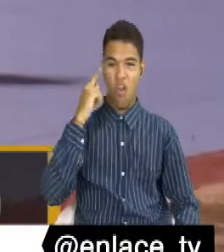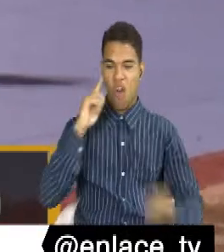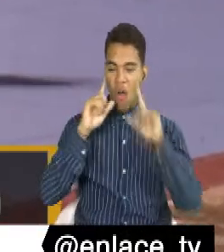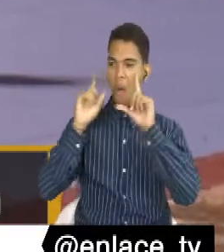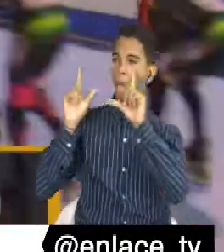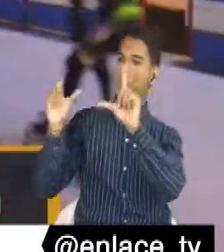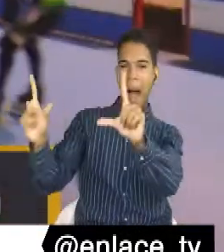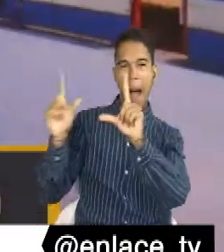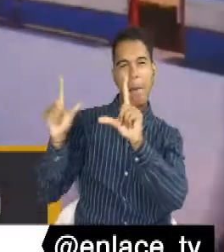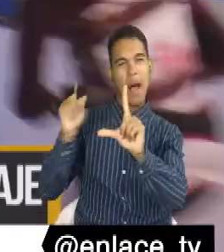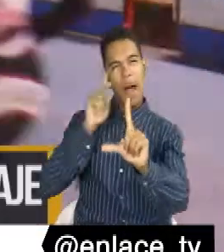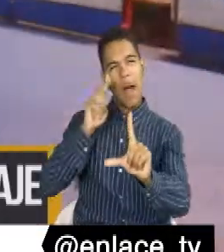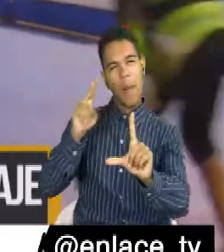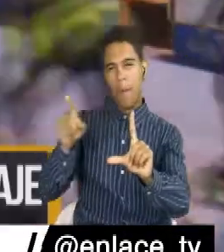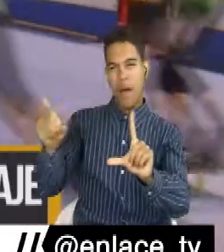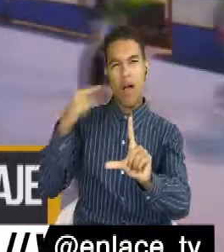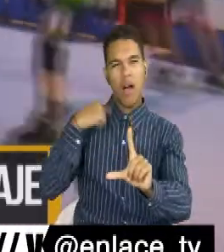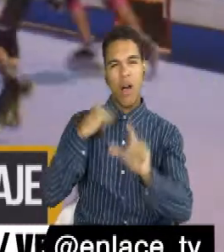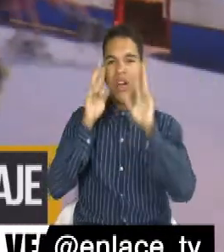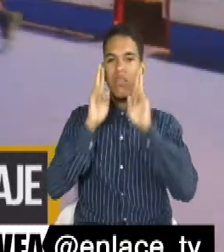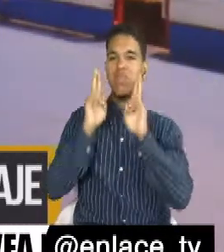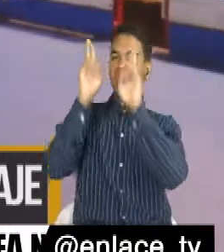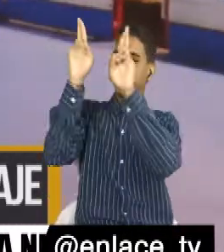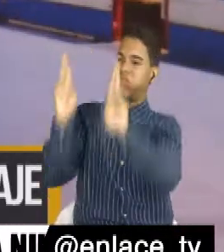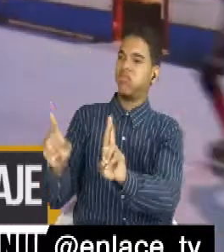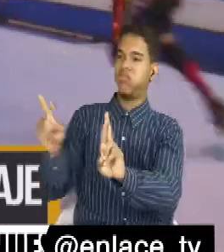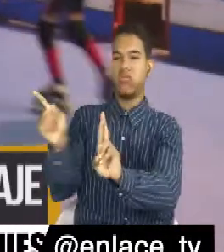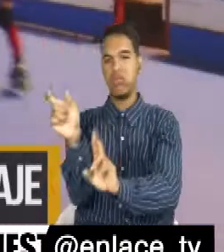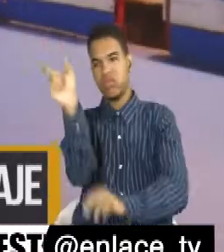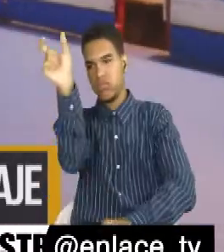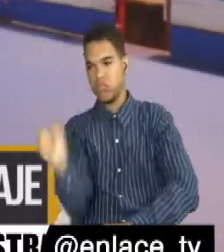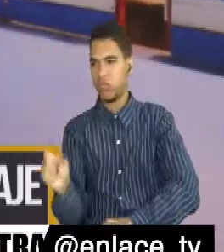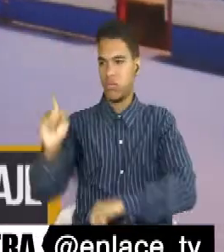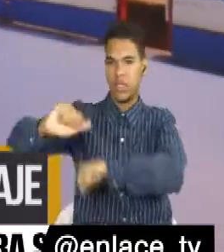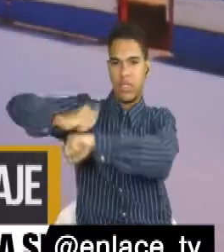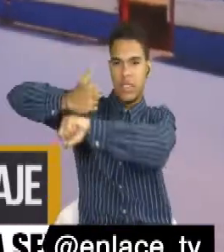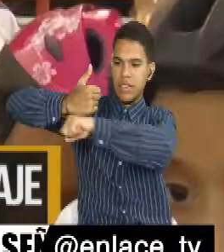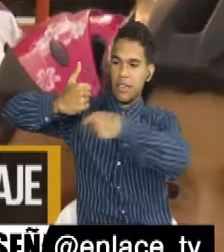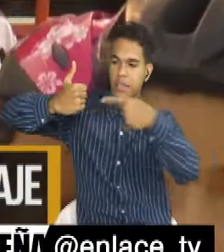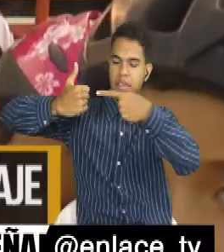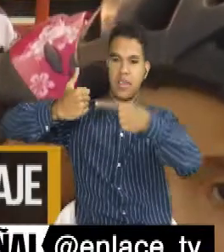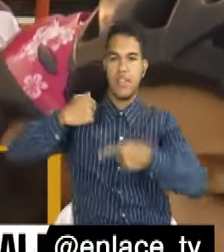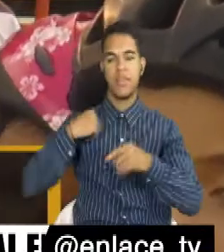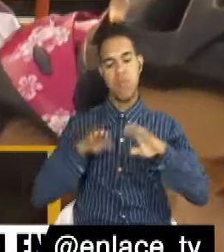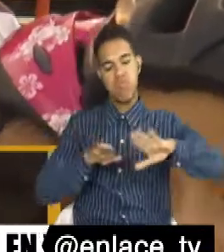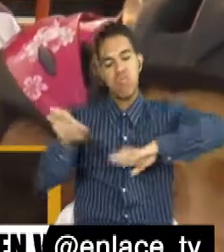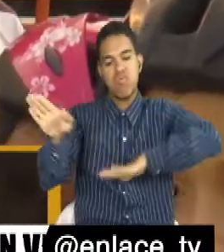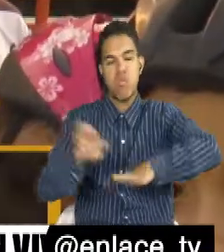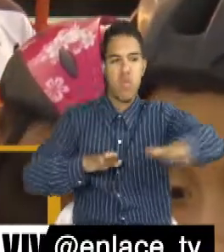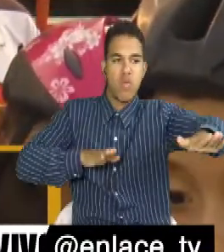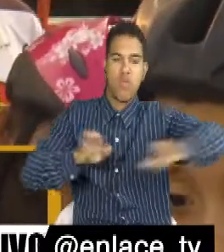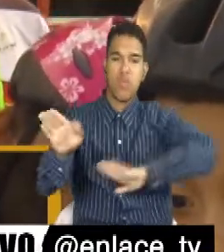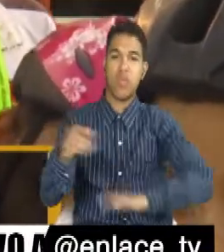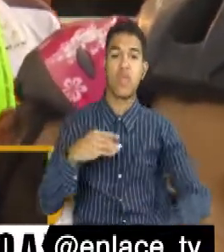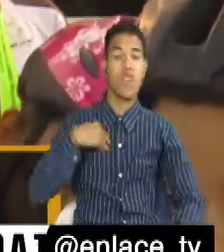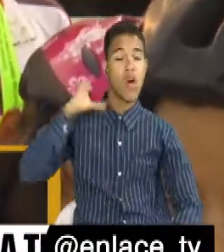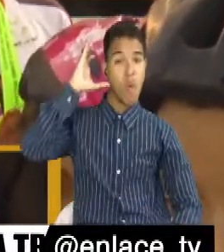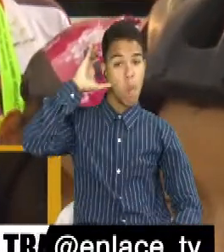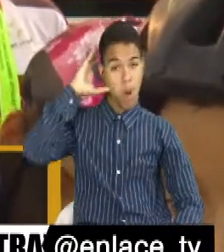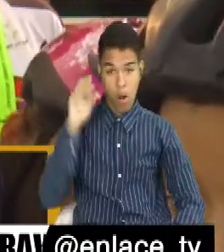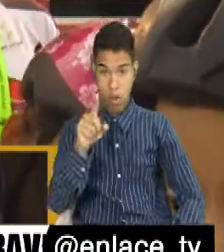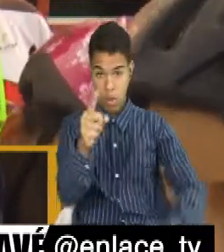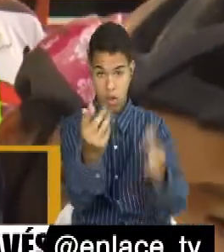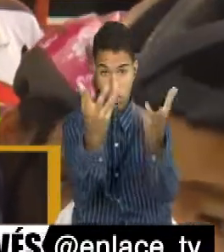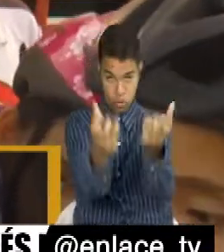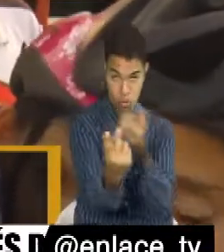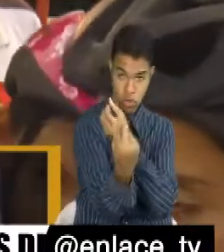mejor entrenador, distinción que ha recaído en la figura de quien está al frente de las escuelas de patinaje. Que desde ya están abiertas las inscripciones